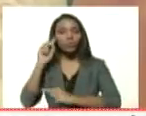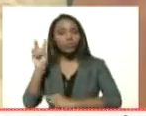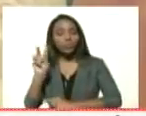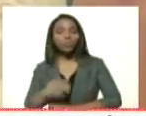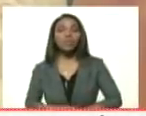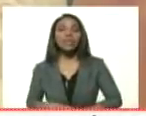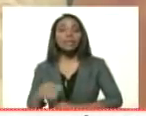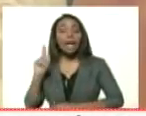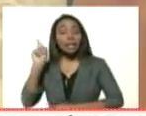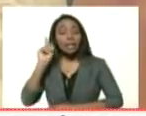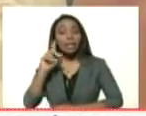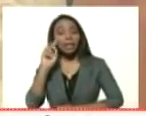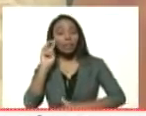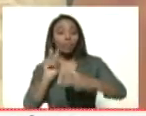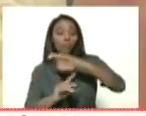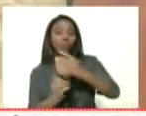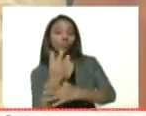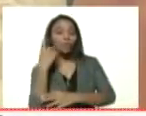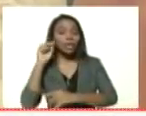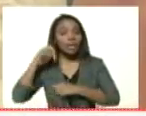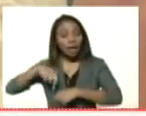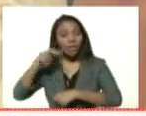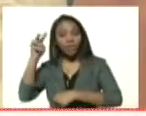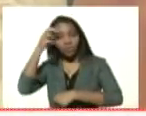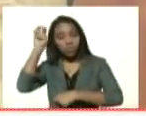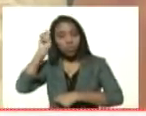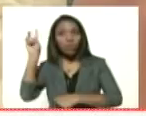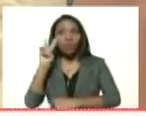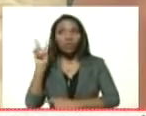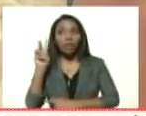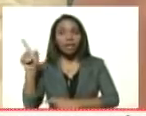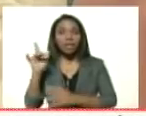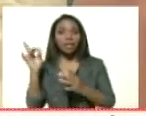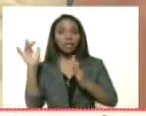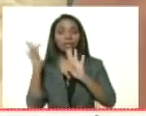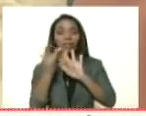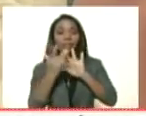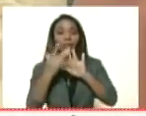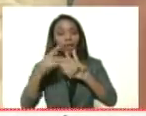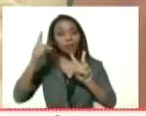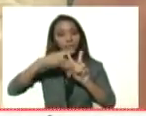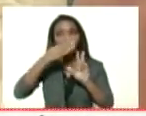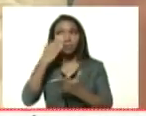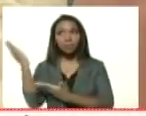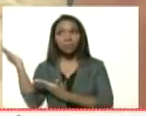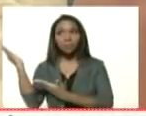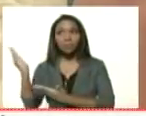Arreaza, desde la sede de la Cancillería venezolana. Con estos datos, retornamos el contacto a los estudios. Adelante.